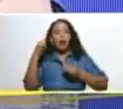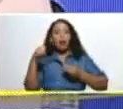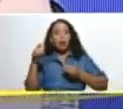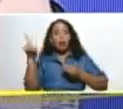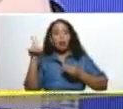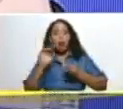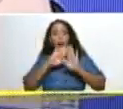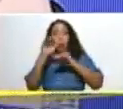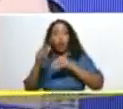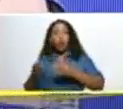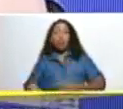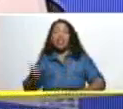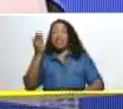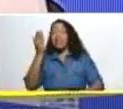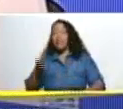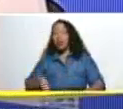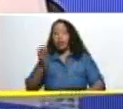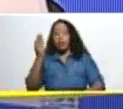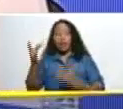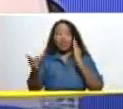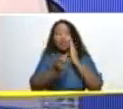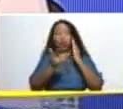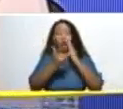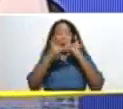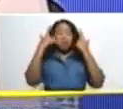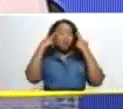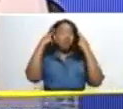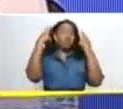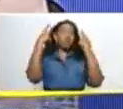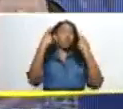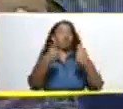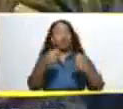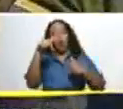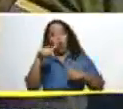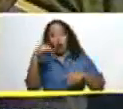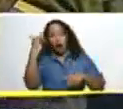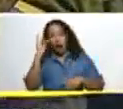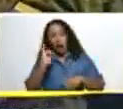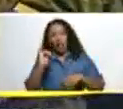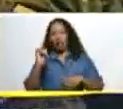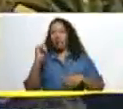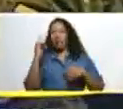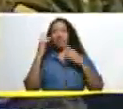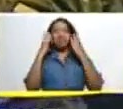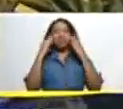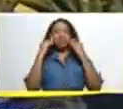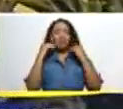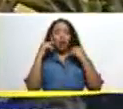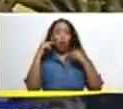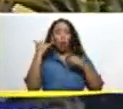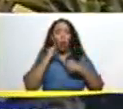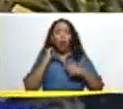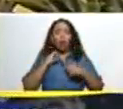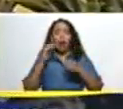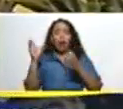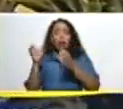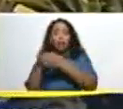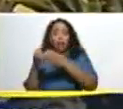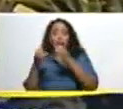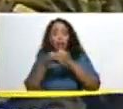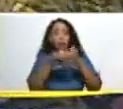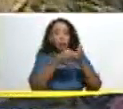aporte importantísimo de alta tecnología que hoy está a la par de cualquier equipo de operaciones especiales.